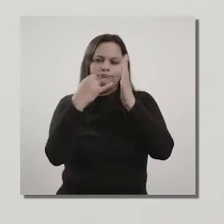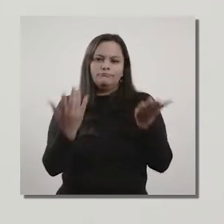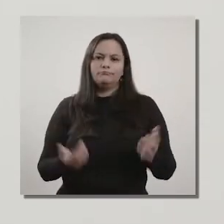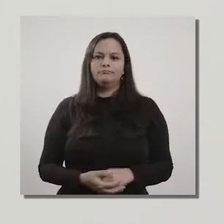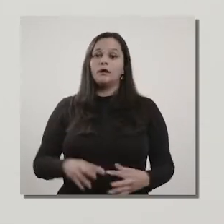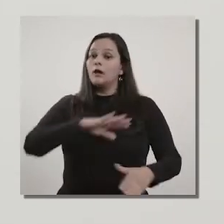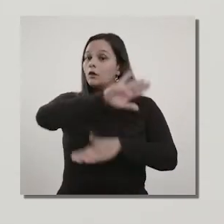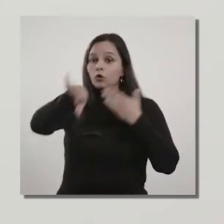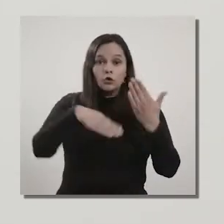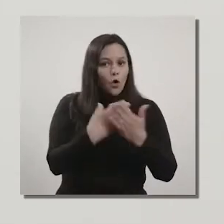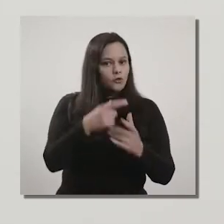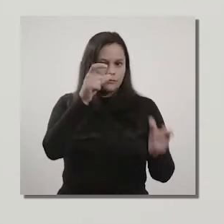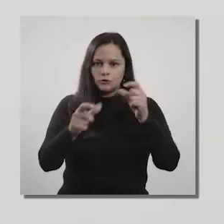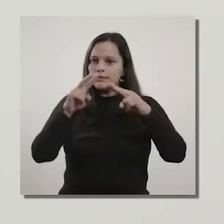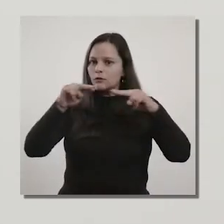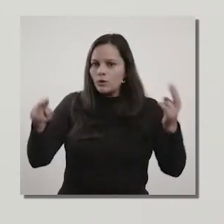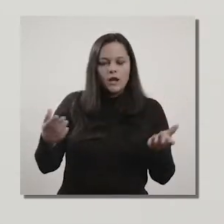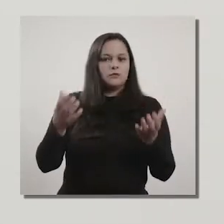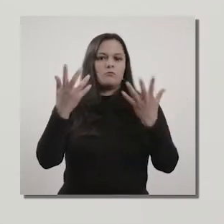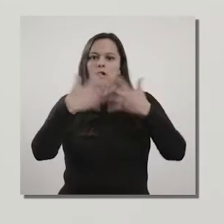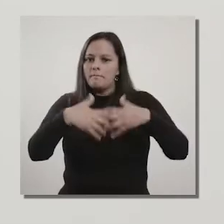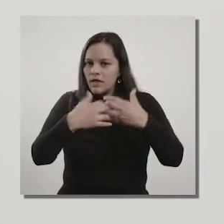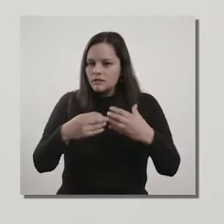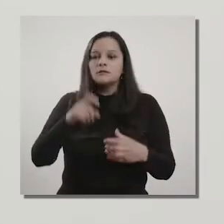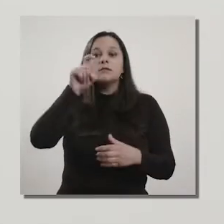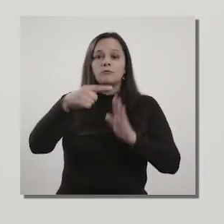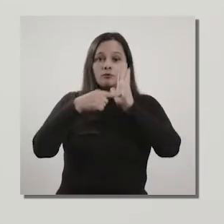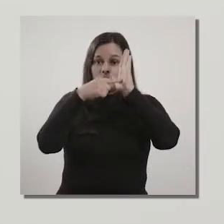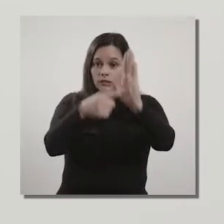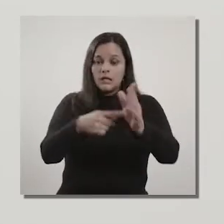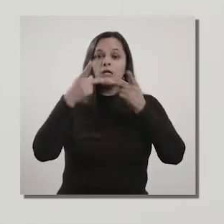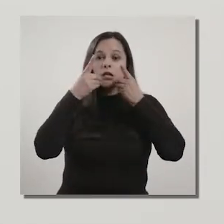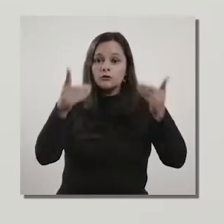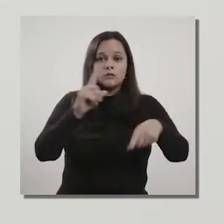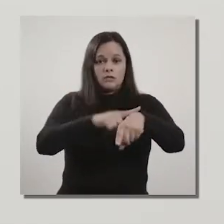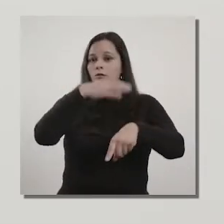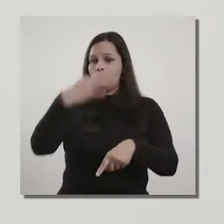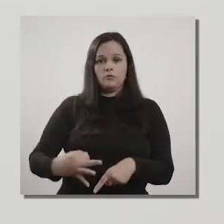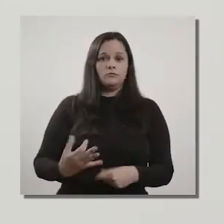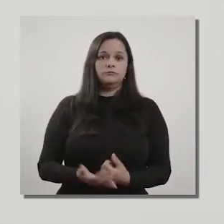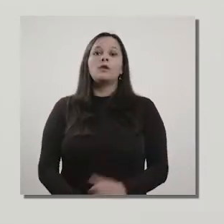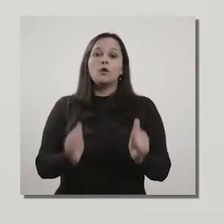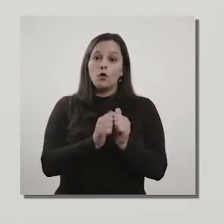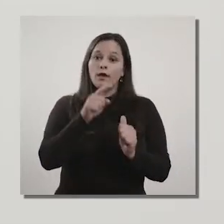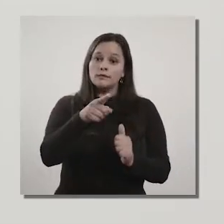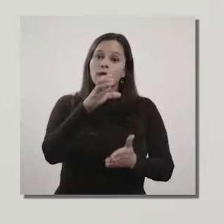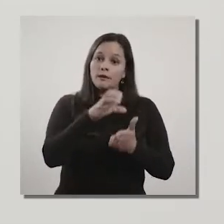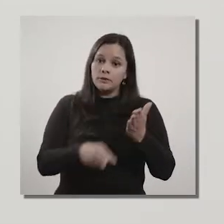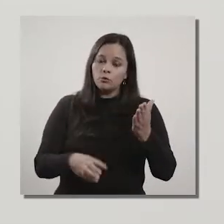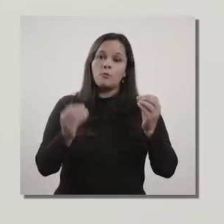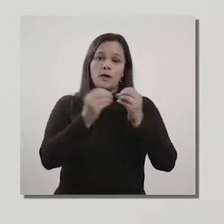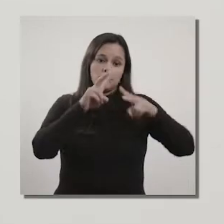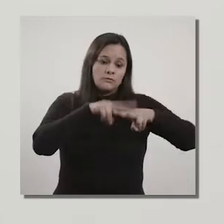impuesto a la renta. Todos, seamos personas naturales o grandes empresas, debemos presentar nuestras declaraciones a tiempo. Con este capítulo